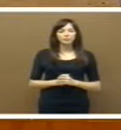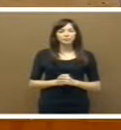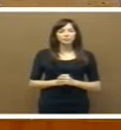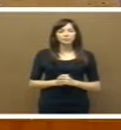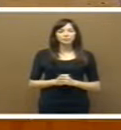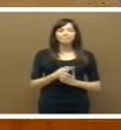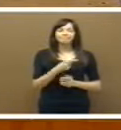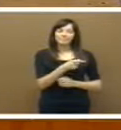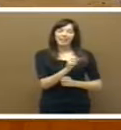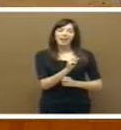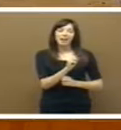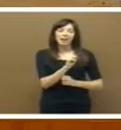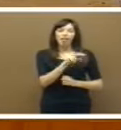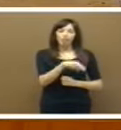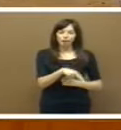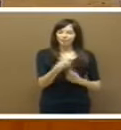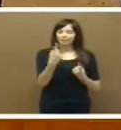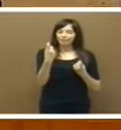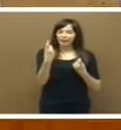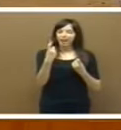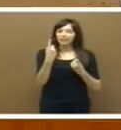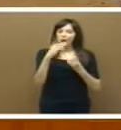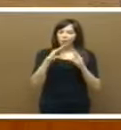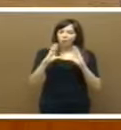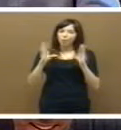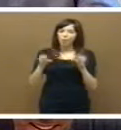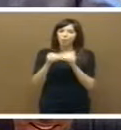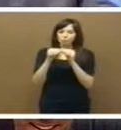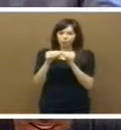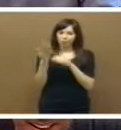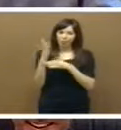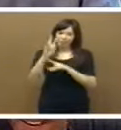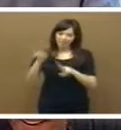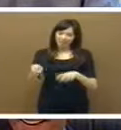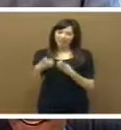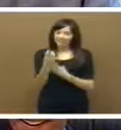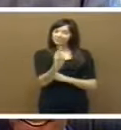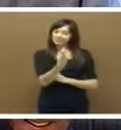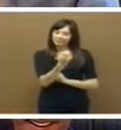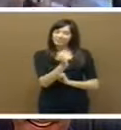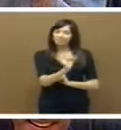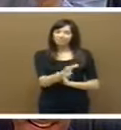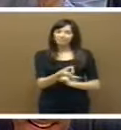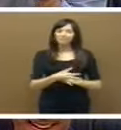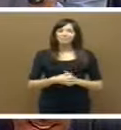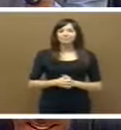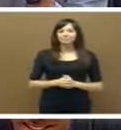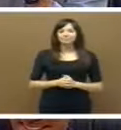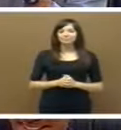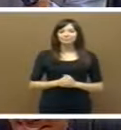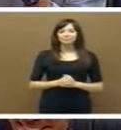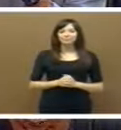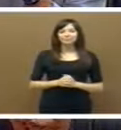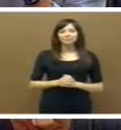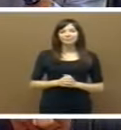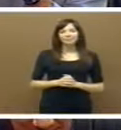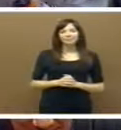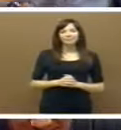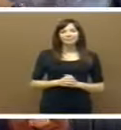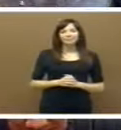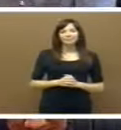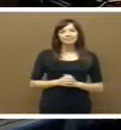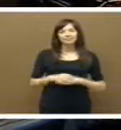Tienen razón su señoría, me falta un conjunto de enmiendas. Me falta un conjunto de enmiendas. De enmienda, no, de